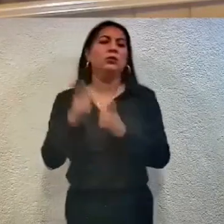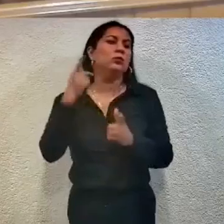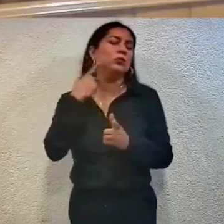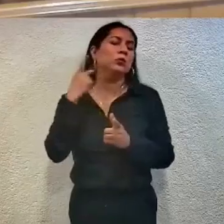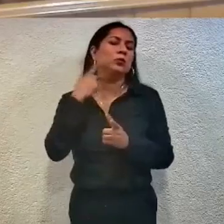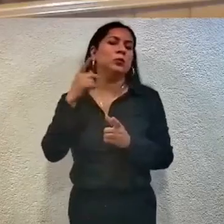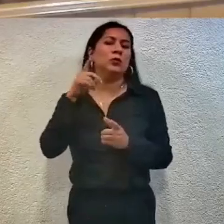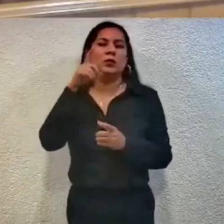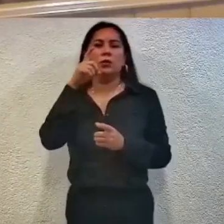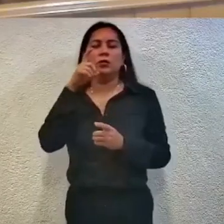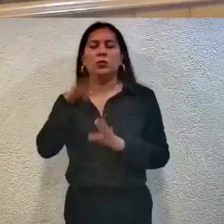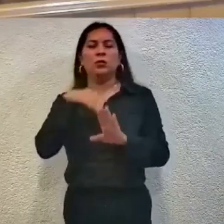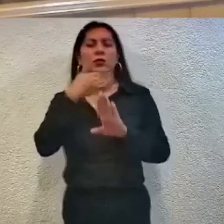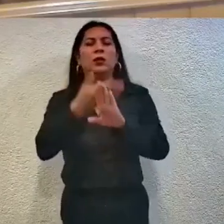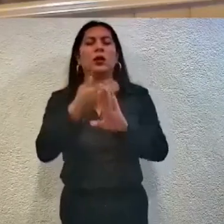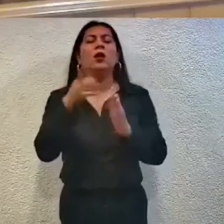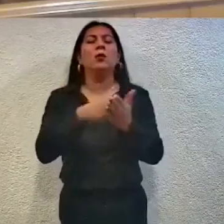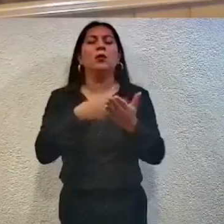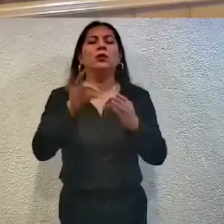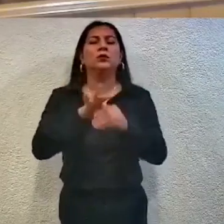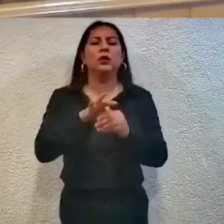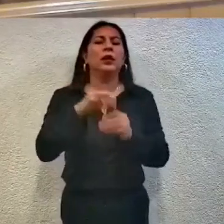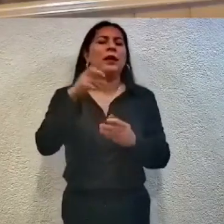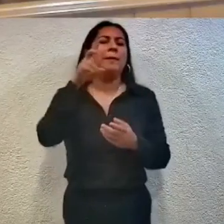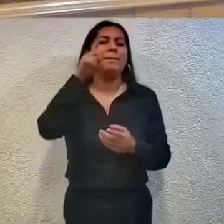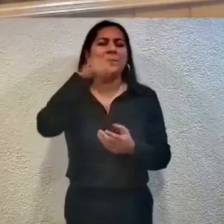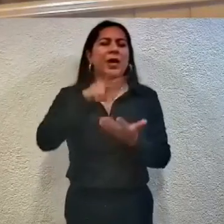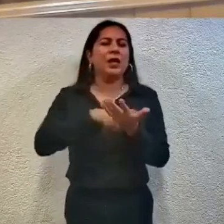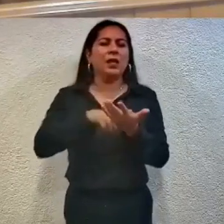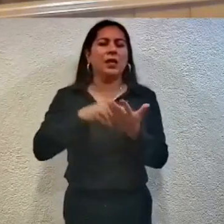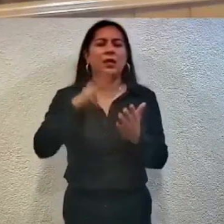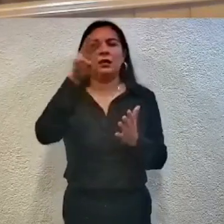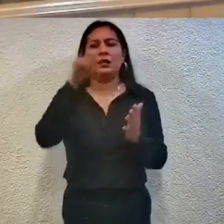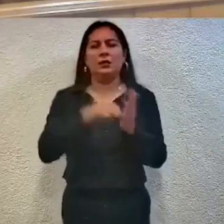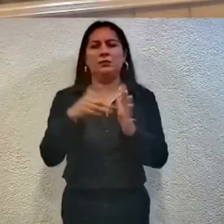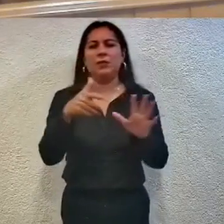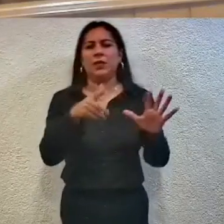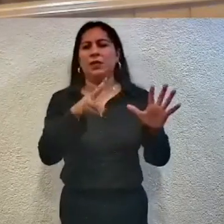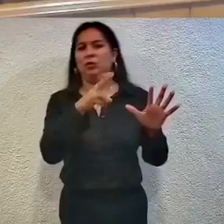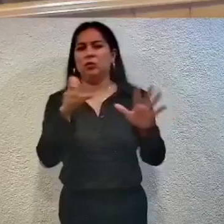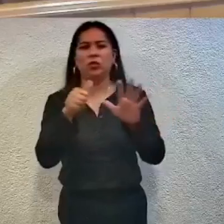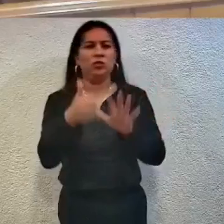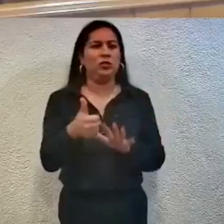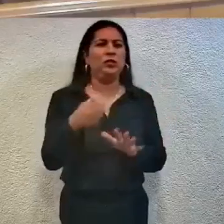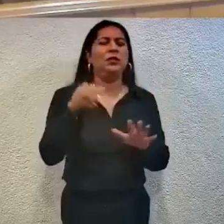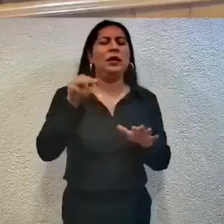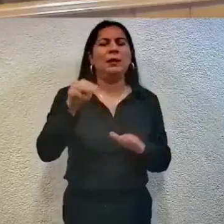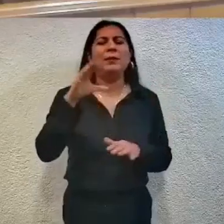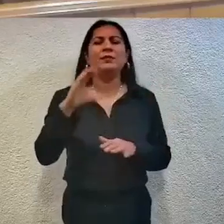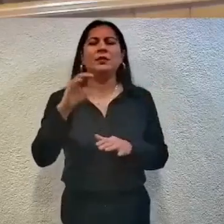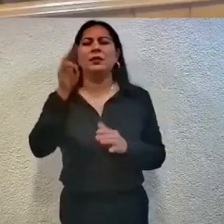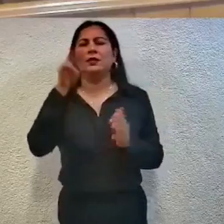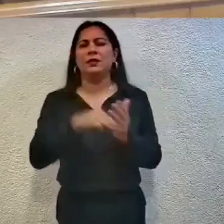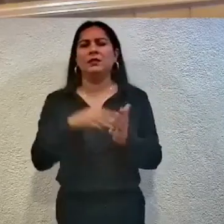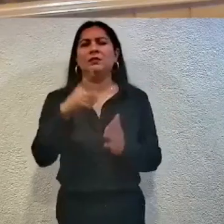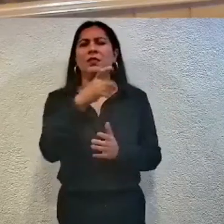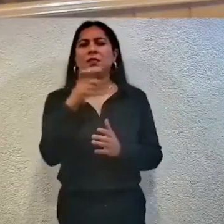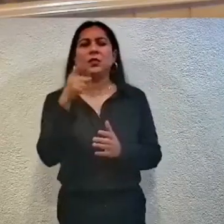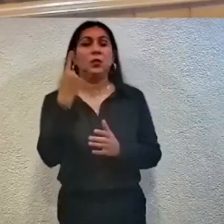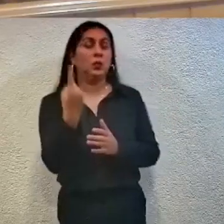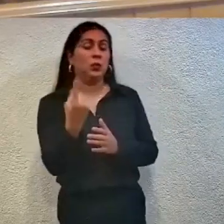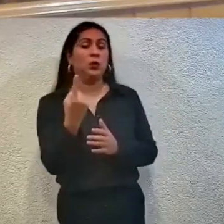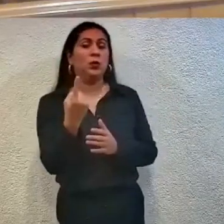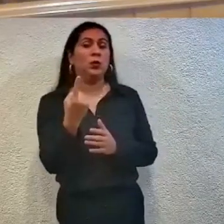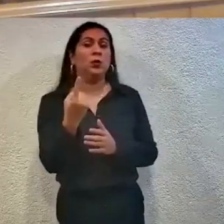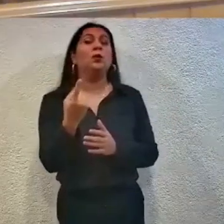impugnantes con la siguiente votación. El Partido Verde con 3.206 y Movimiento Ciudadano con 3.101,